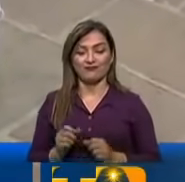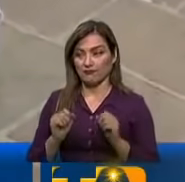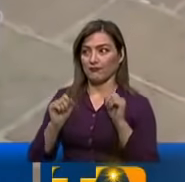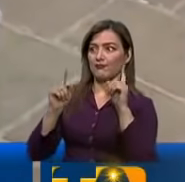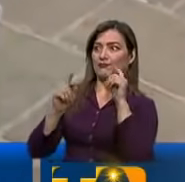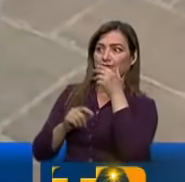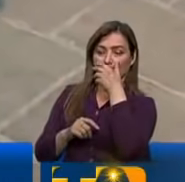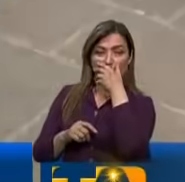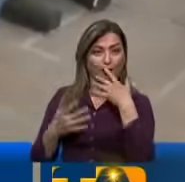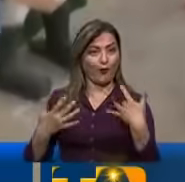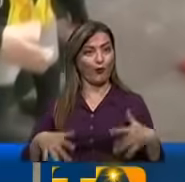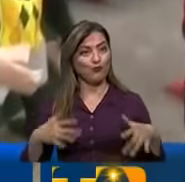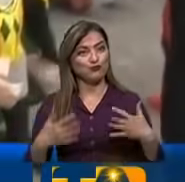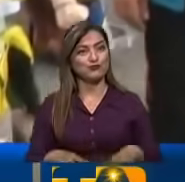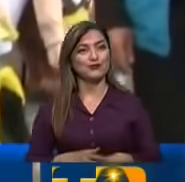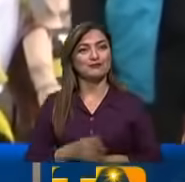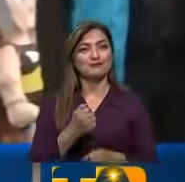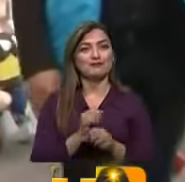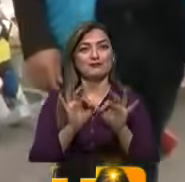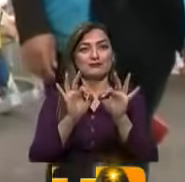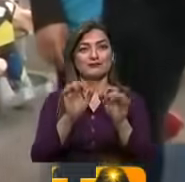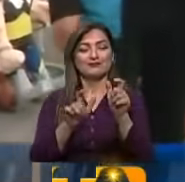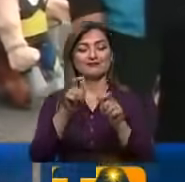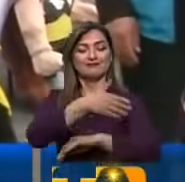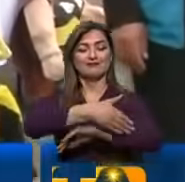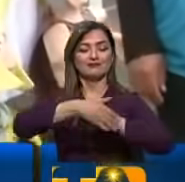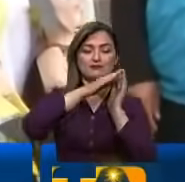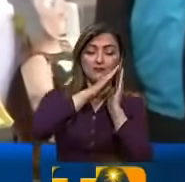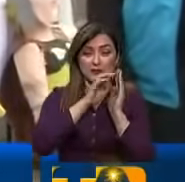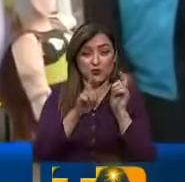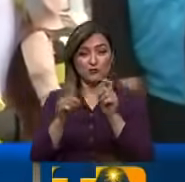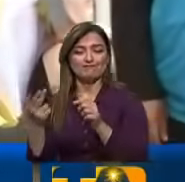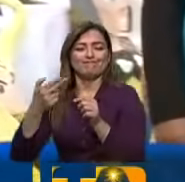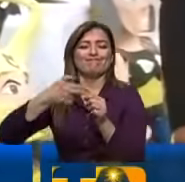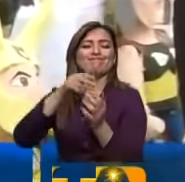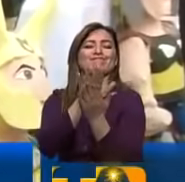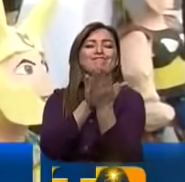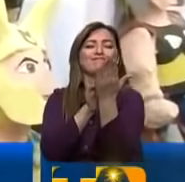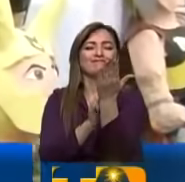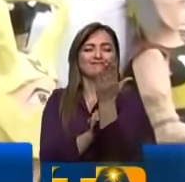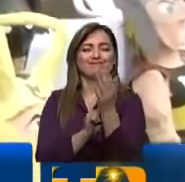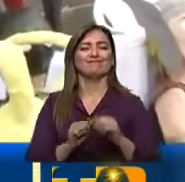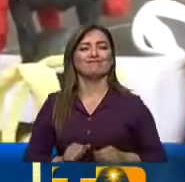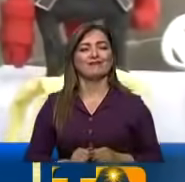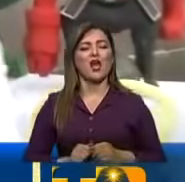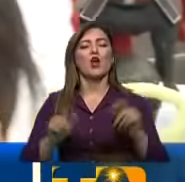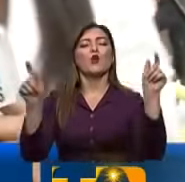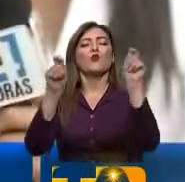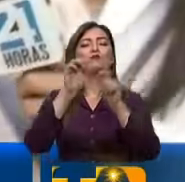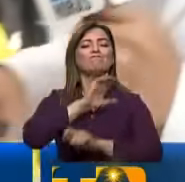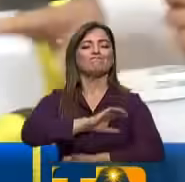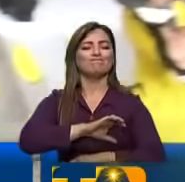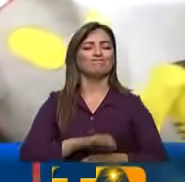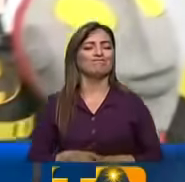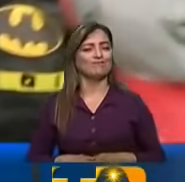y maravillada por el excelente trabajo de los habitantes de calle que son parte de este proyecto de la Unidad Patronato San